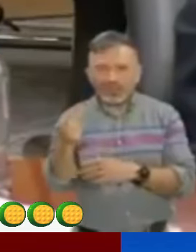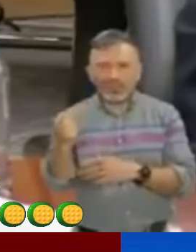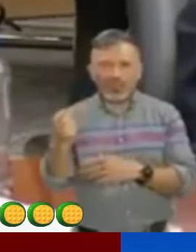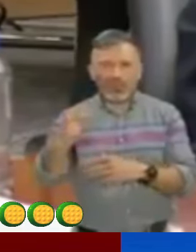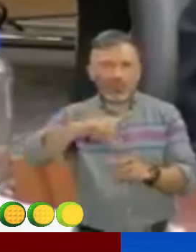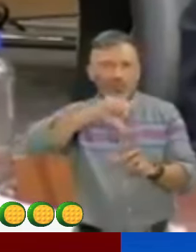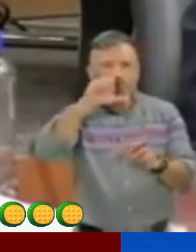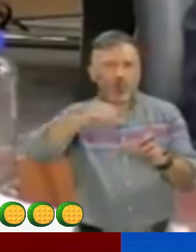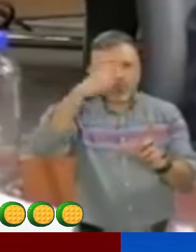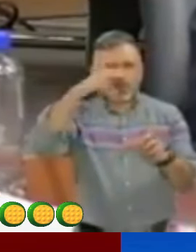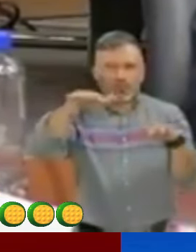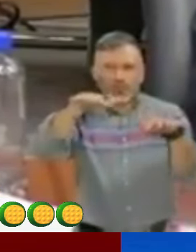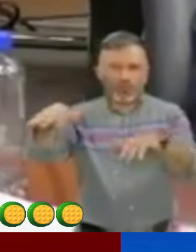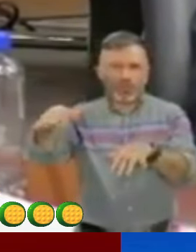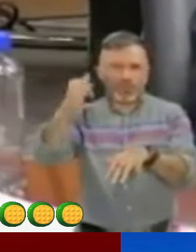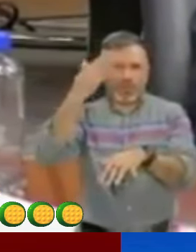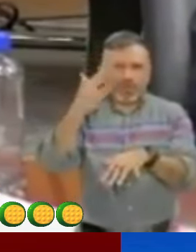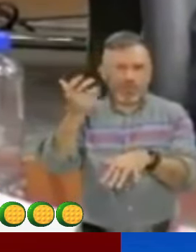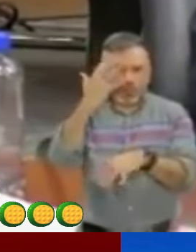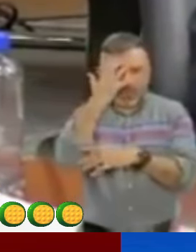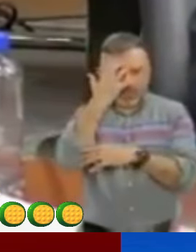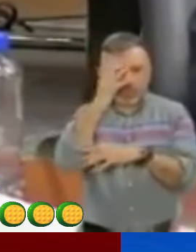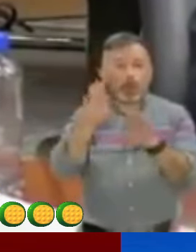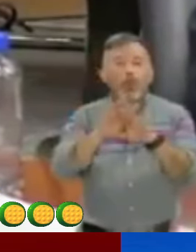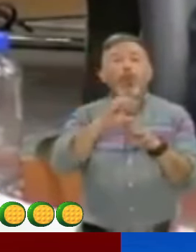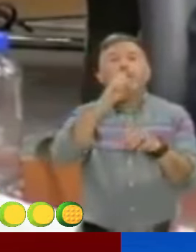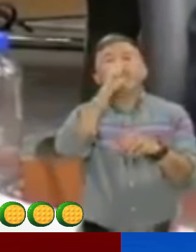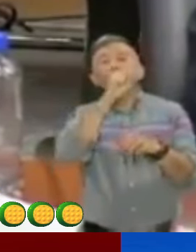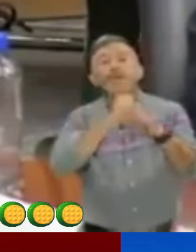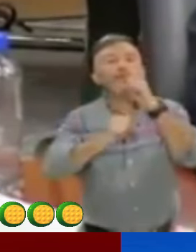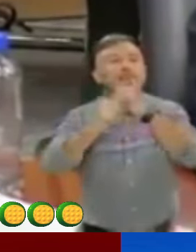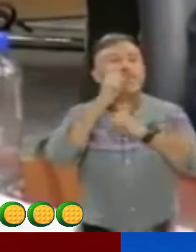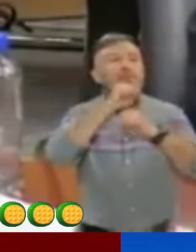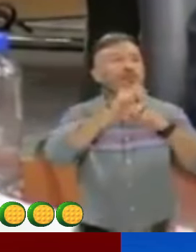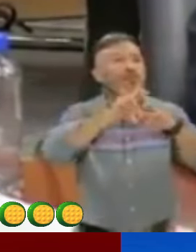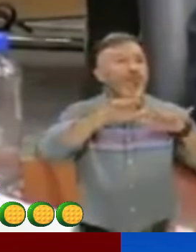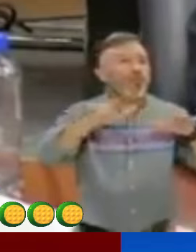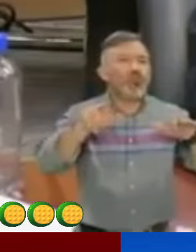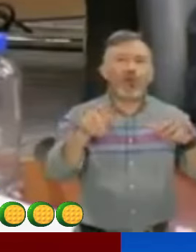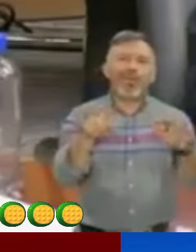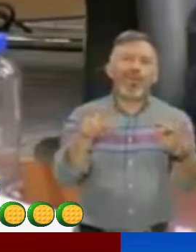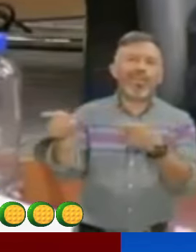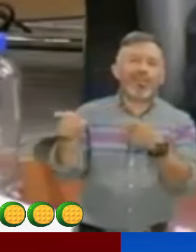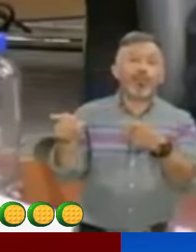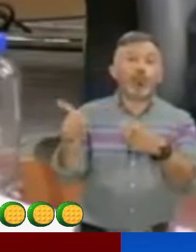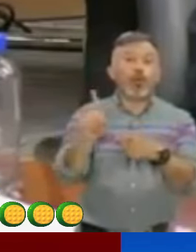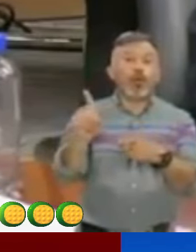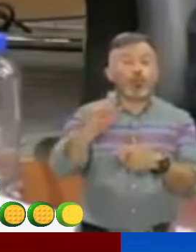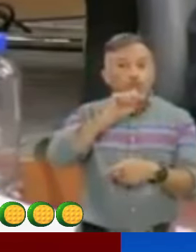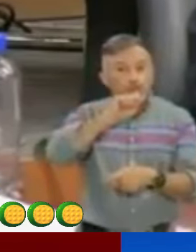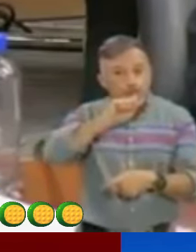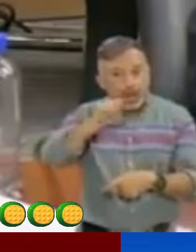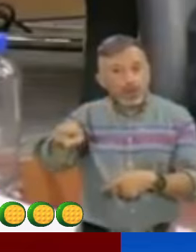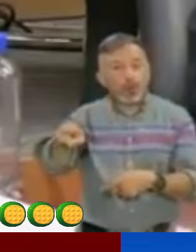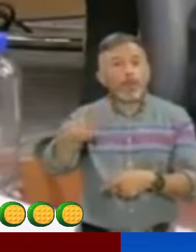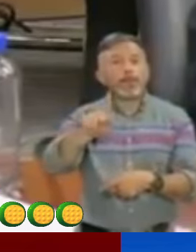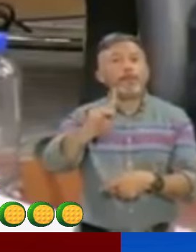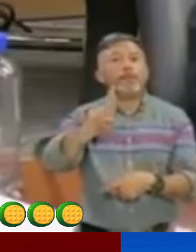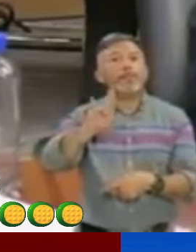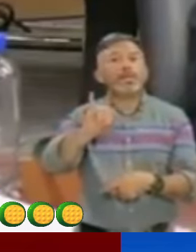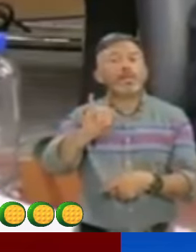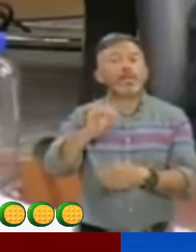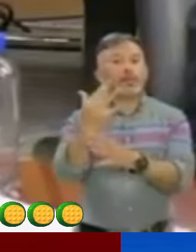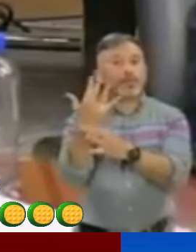Aquí no estamos hablando ni de chismes ni de fuego amigo. Estamos hablando de la voz del propio dirigente nacional del